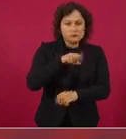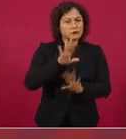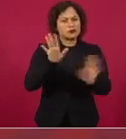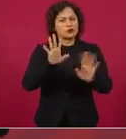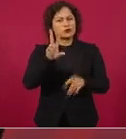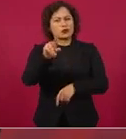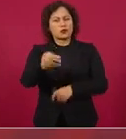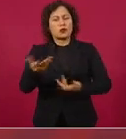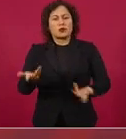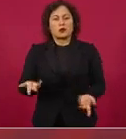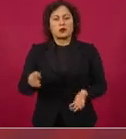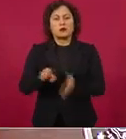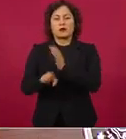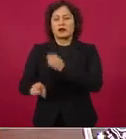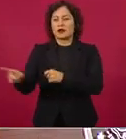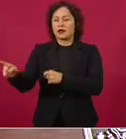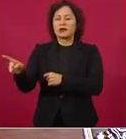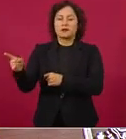Ponciano Arriaga: